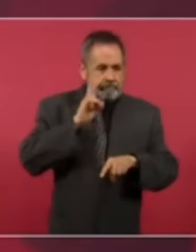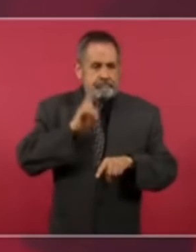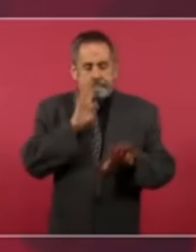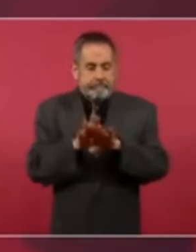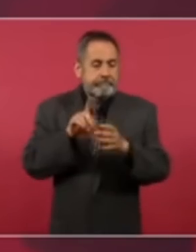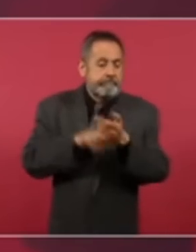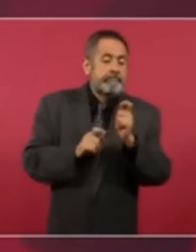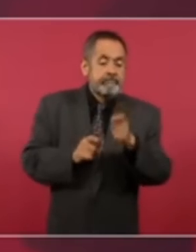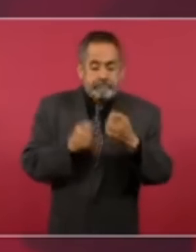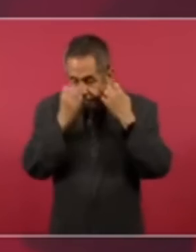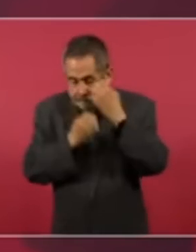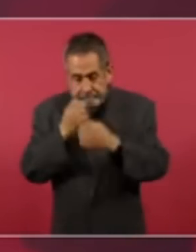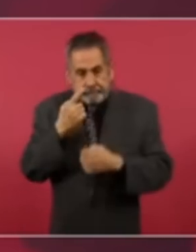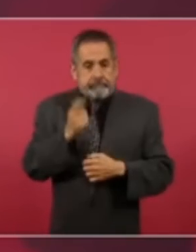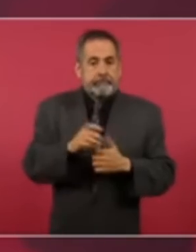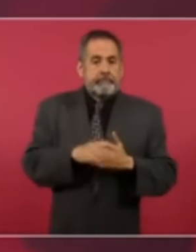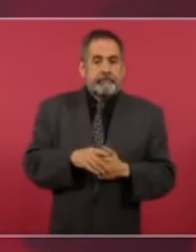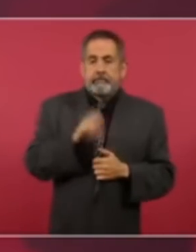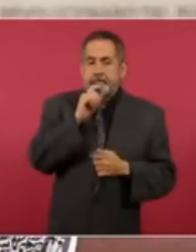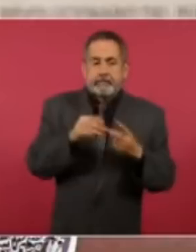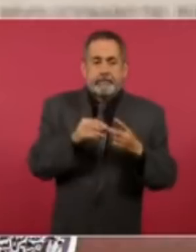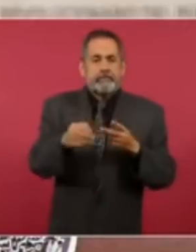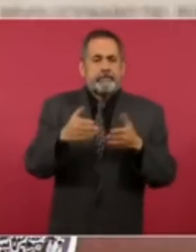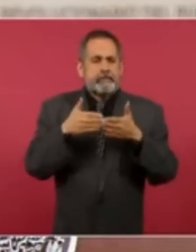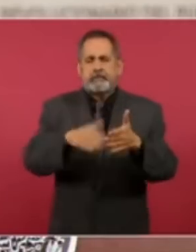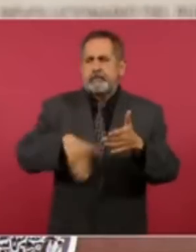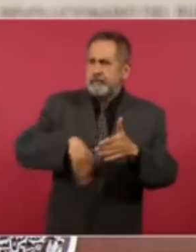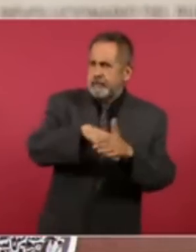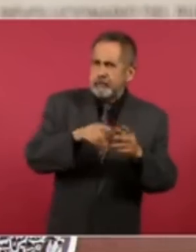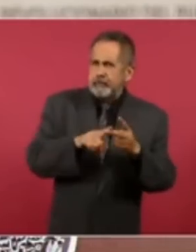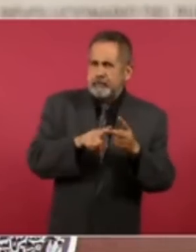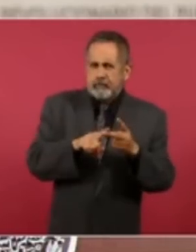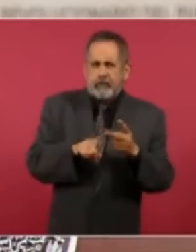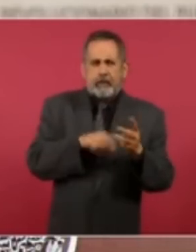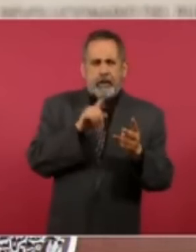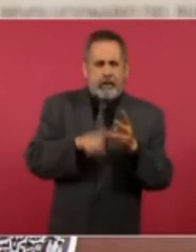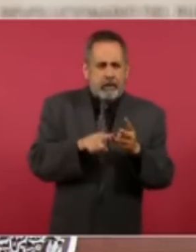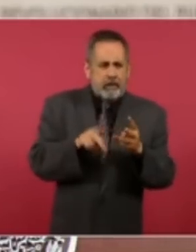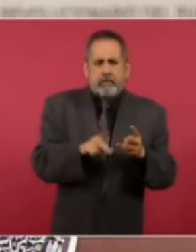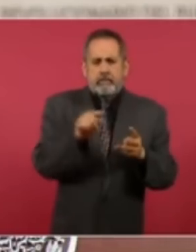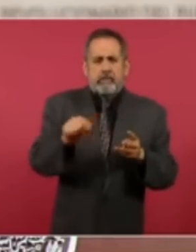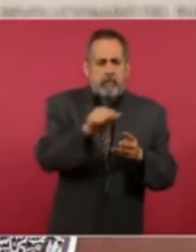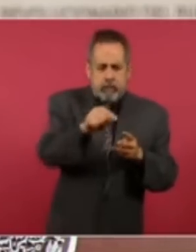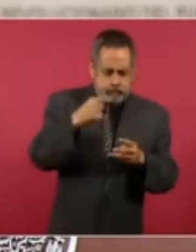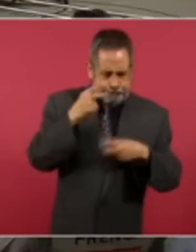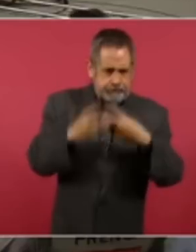a ver el avance en puertos y en los polos de desarrollo.